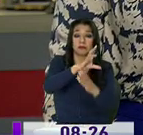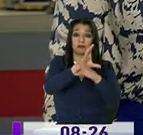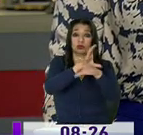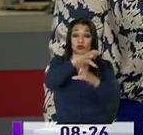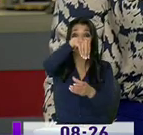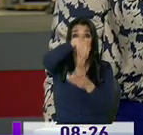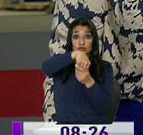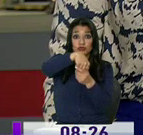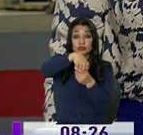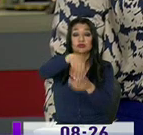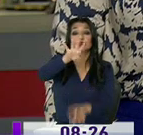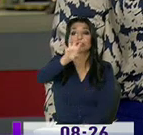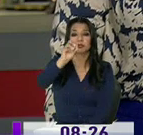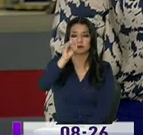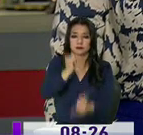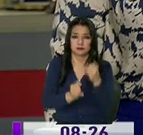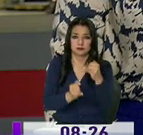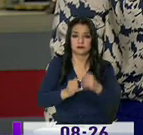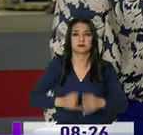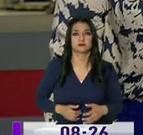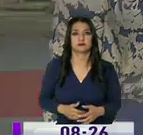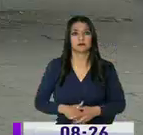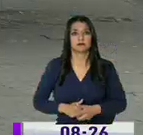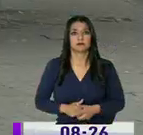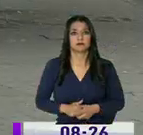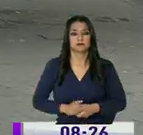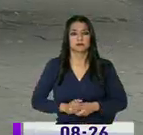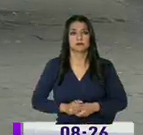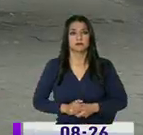se estableció en 40 centavos.